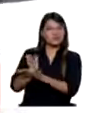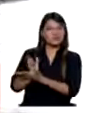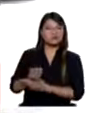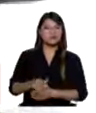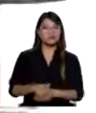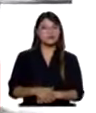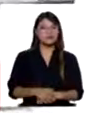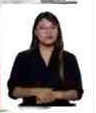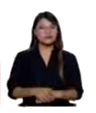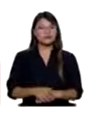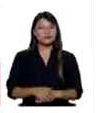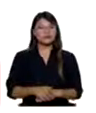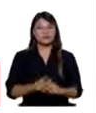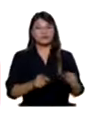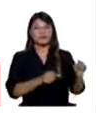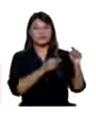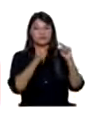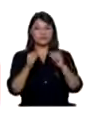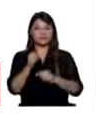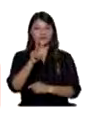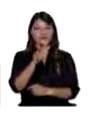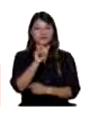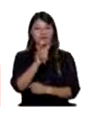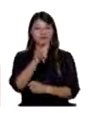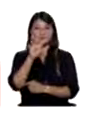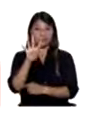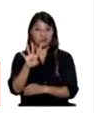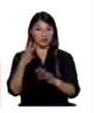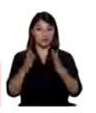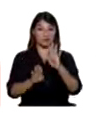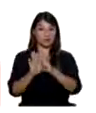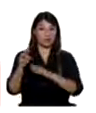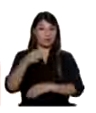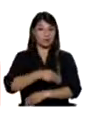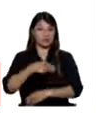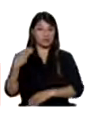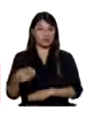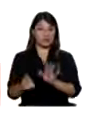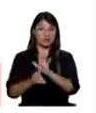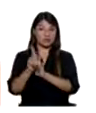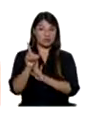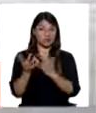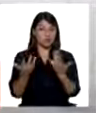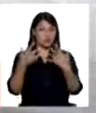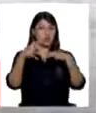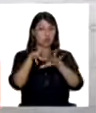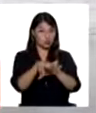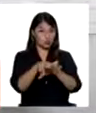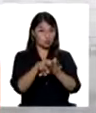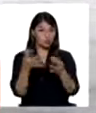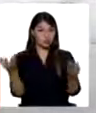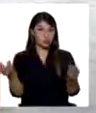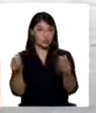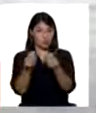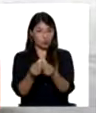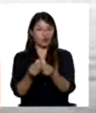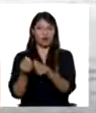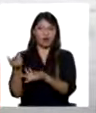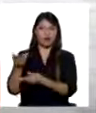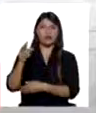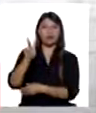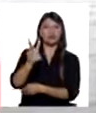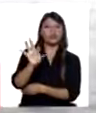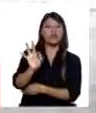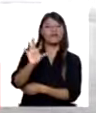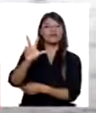este 2024, el Ejecutivo, a través del Ministerio de Desarrollo e Inclusión Social, se ha trazado la meta de atender a más de 93 mil